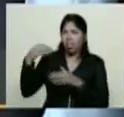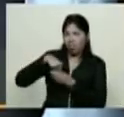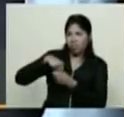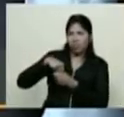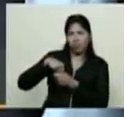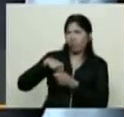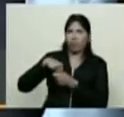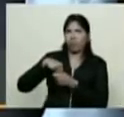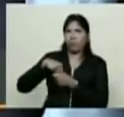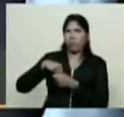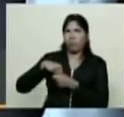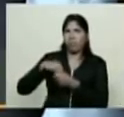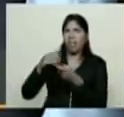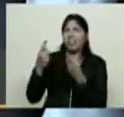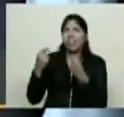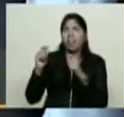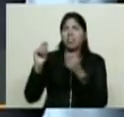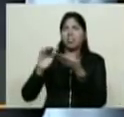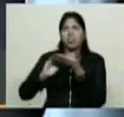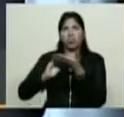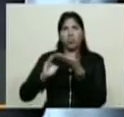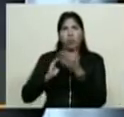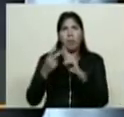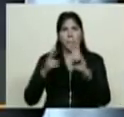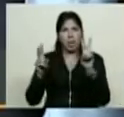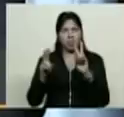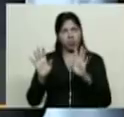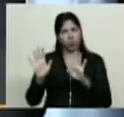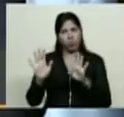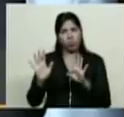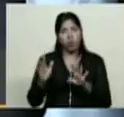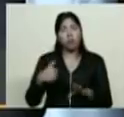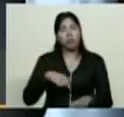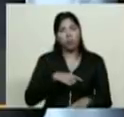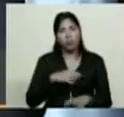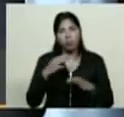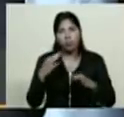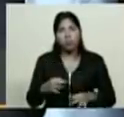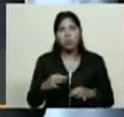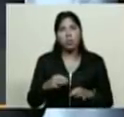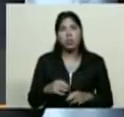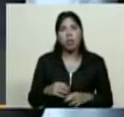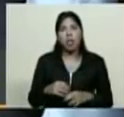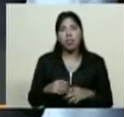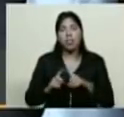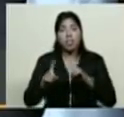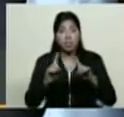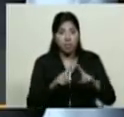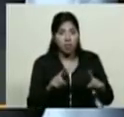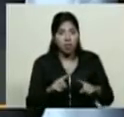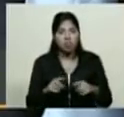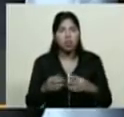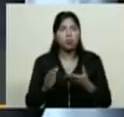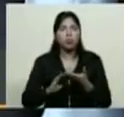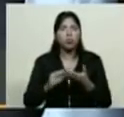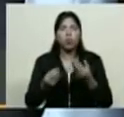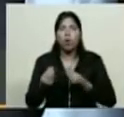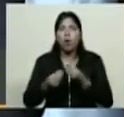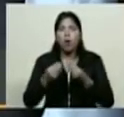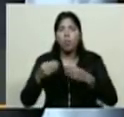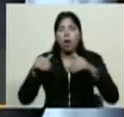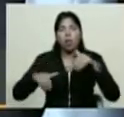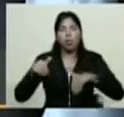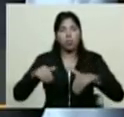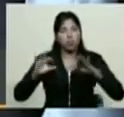resolver en paz y por la vía electoral sus diferencias. Hacemos un